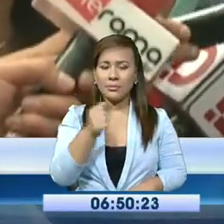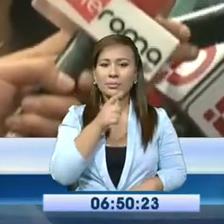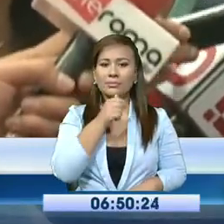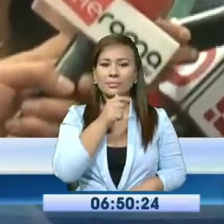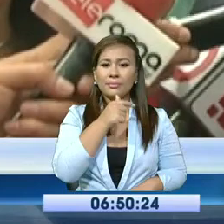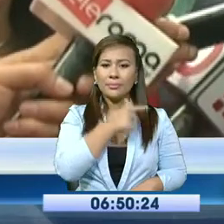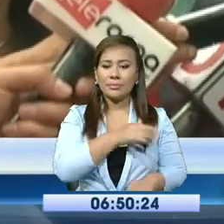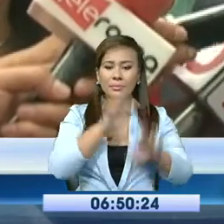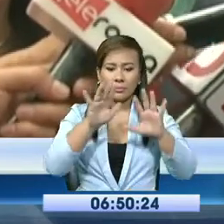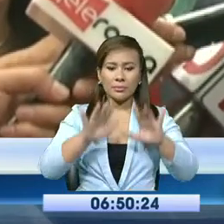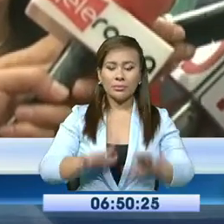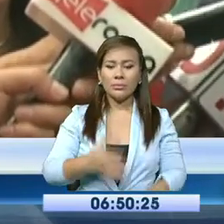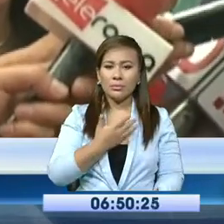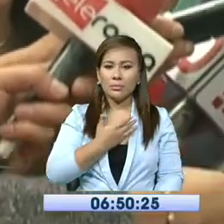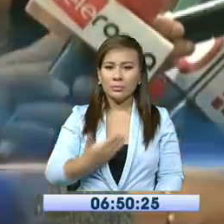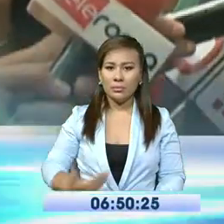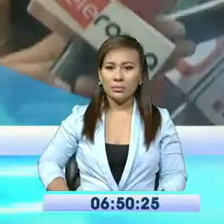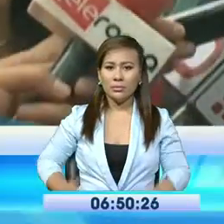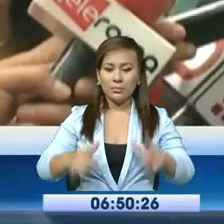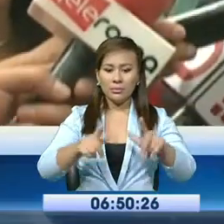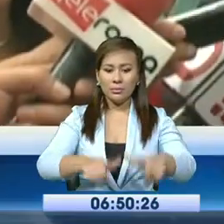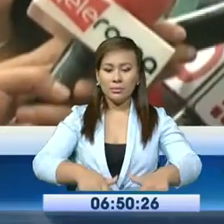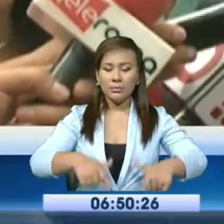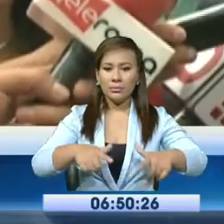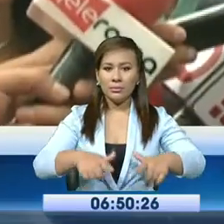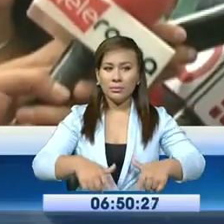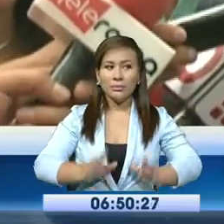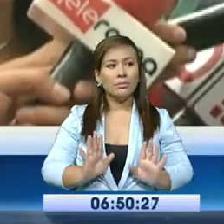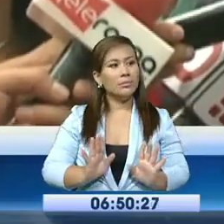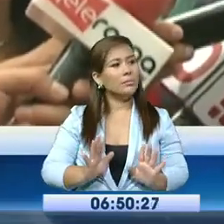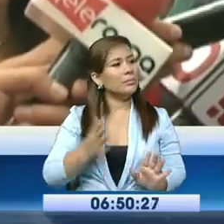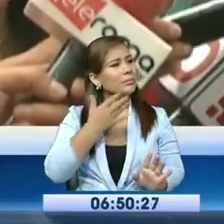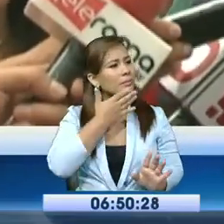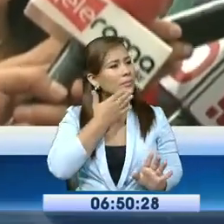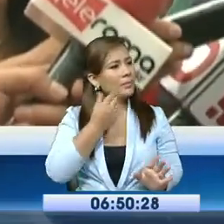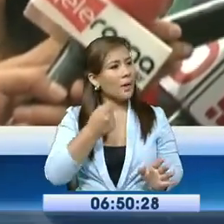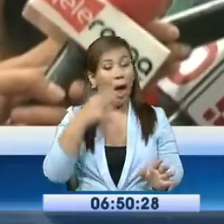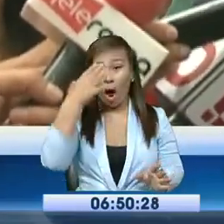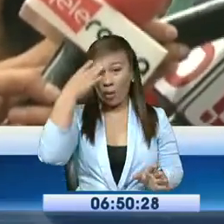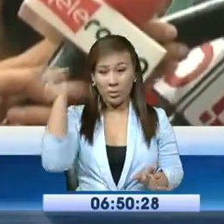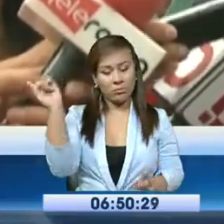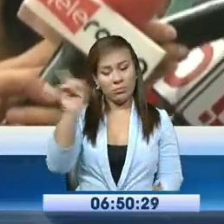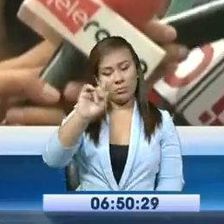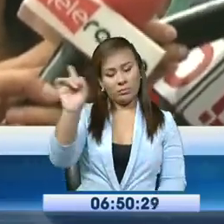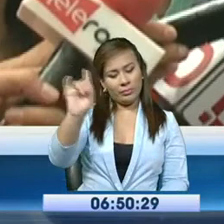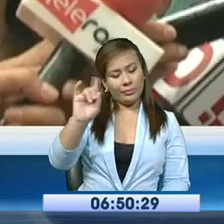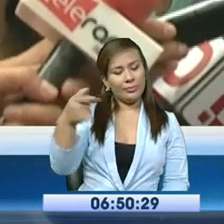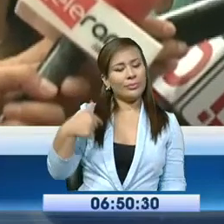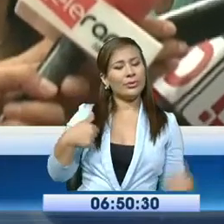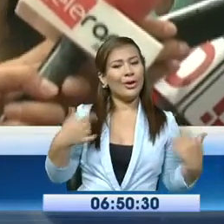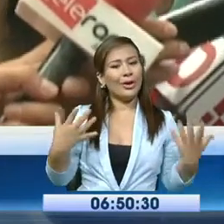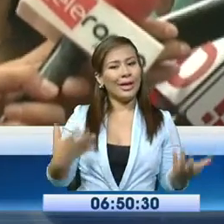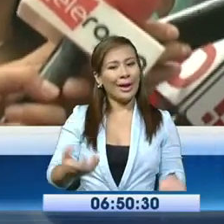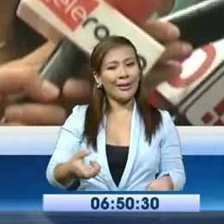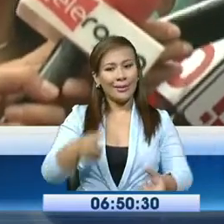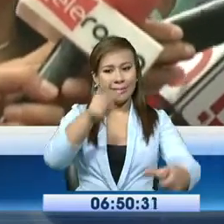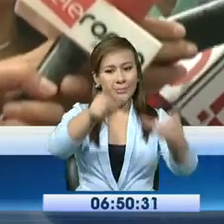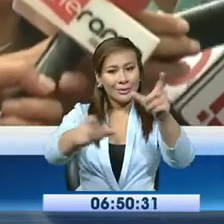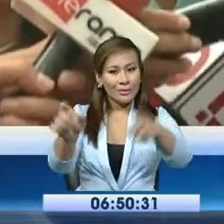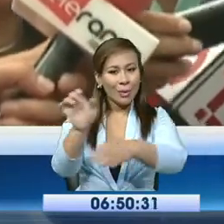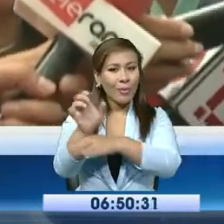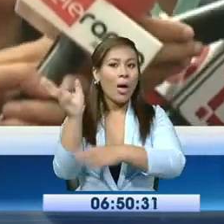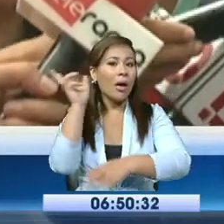del presidente Lenín Moreno, simplemente queden en la impunidad. Lo que ha escuchado el Ecuador,